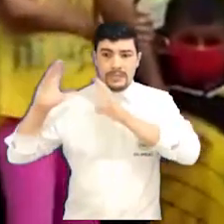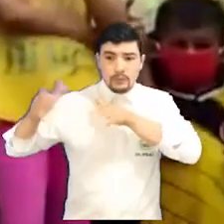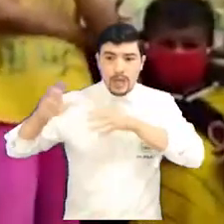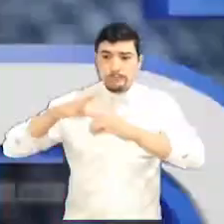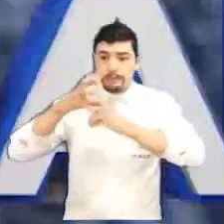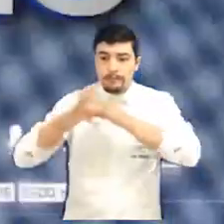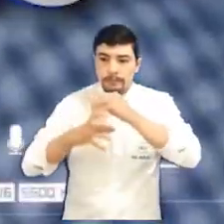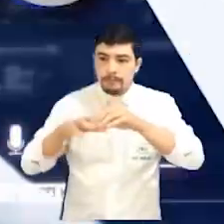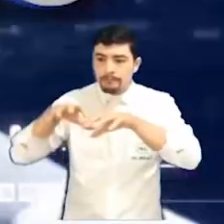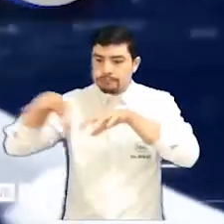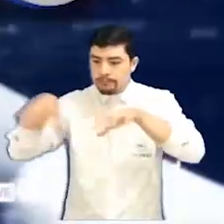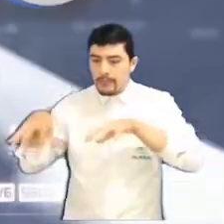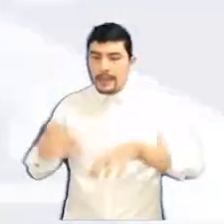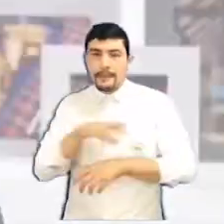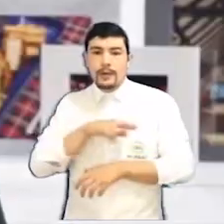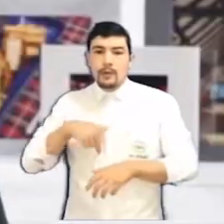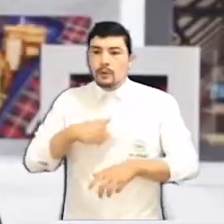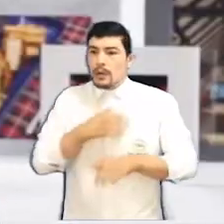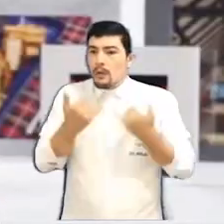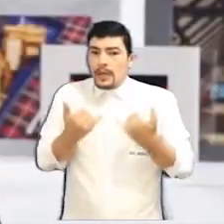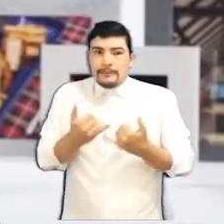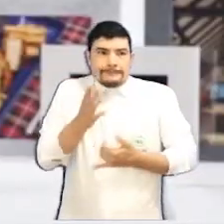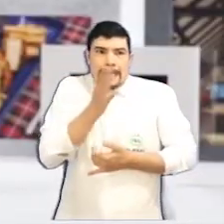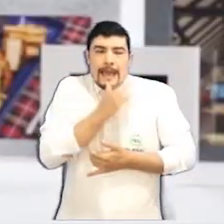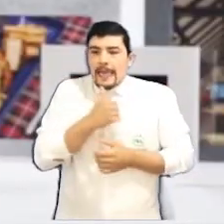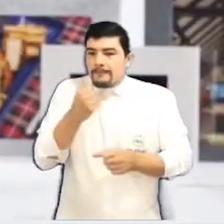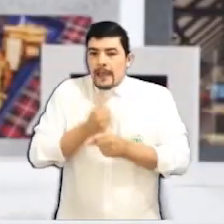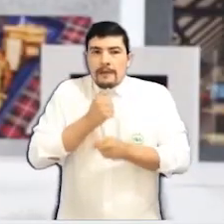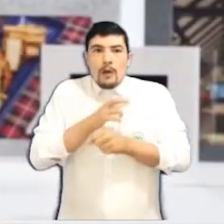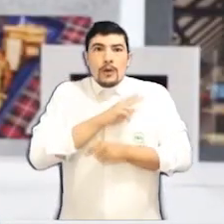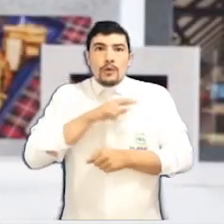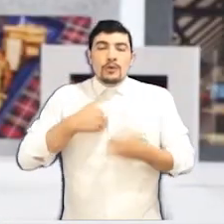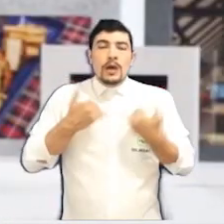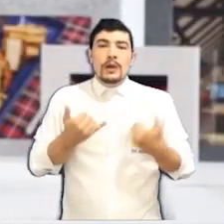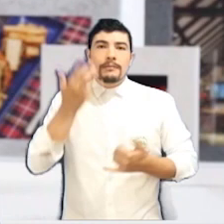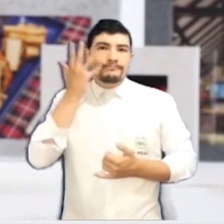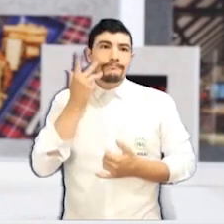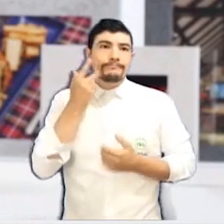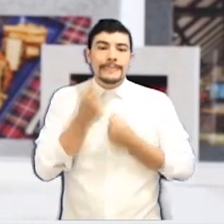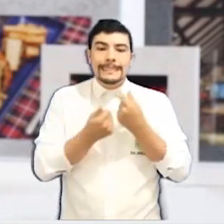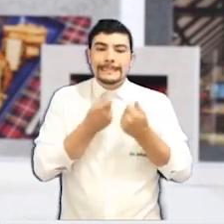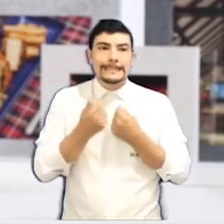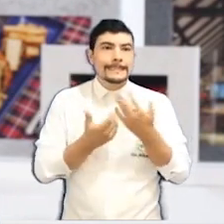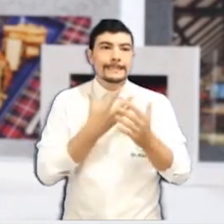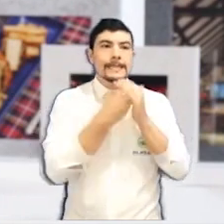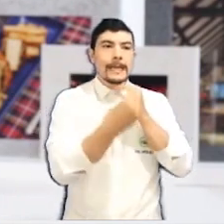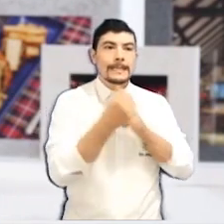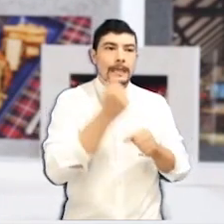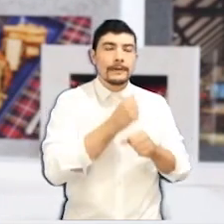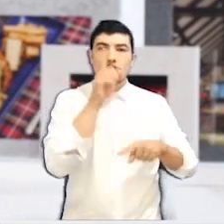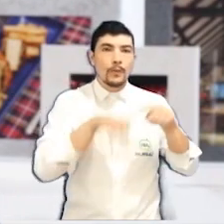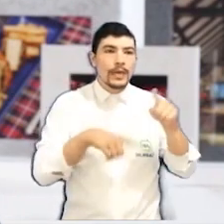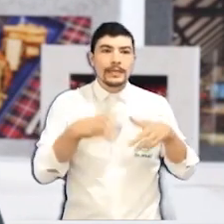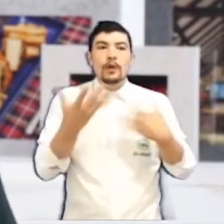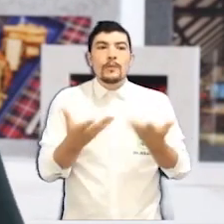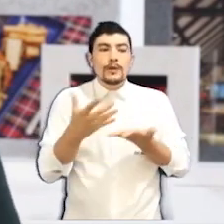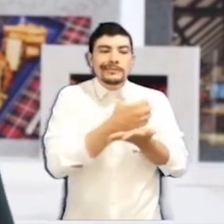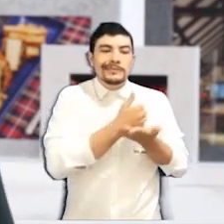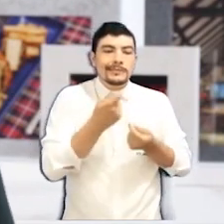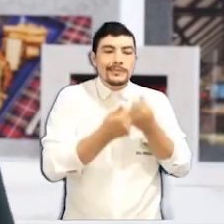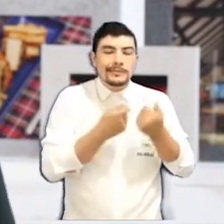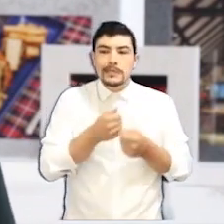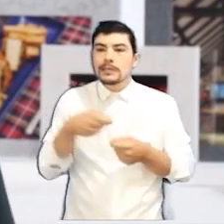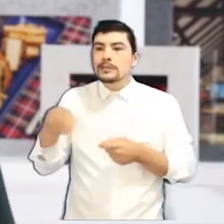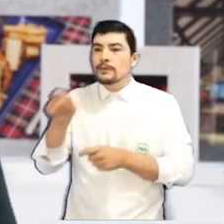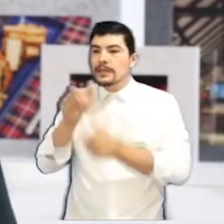no entienden. Y finalizamos nuestra sección de Lente Ciudadano con una buena acción. Y es que este video nos lo hizo llegar